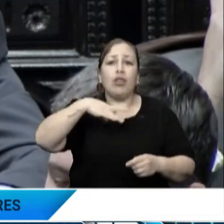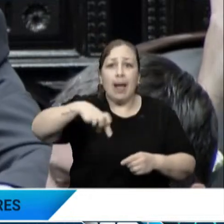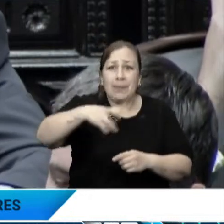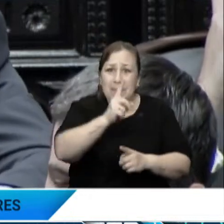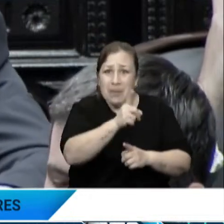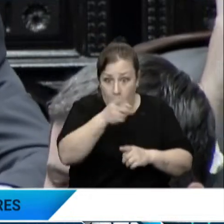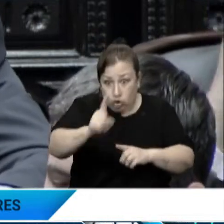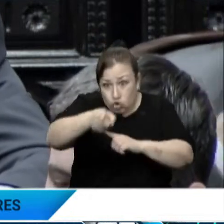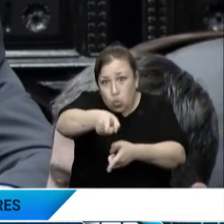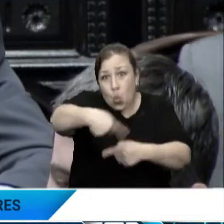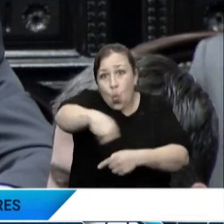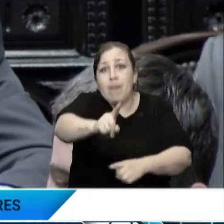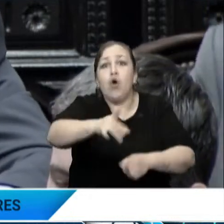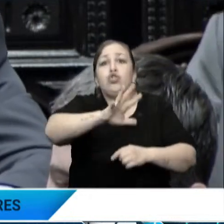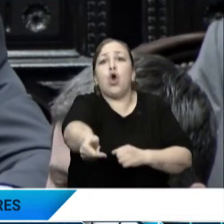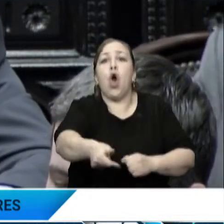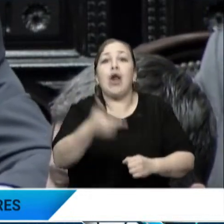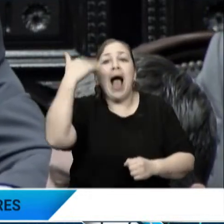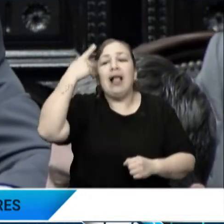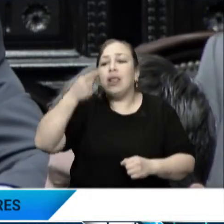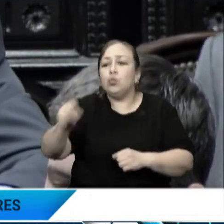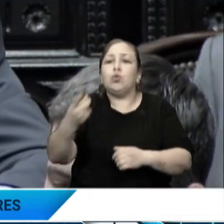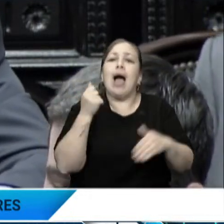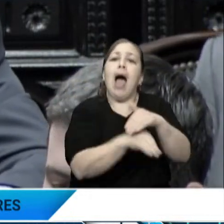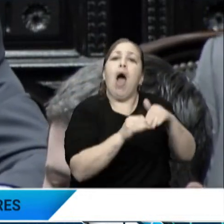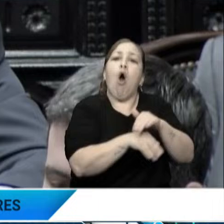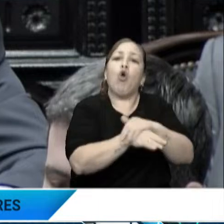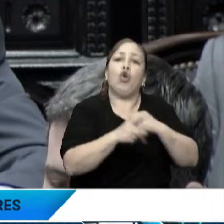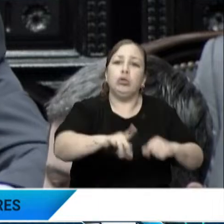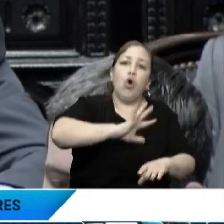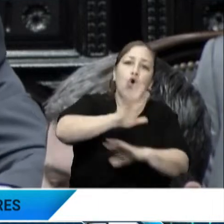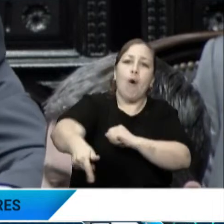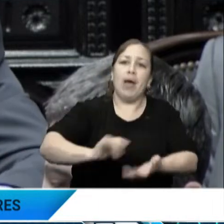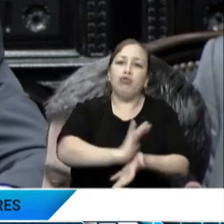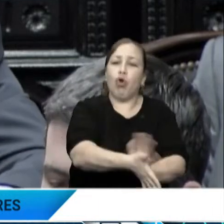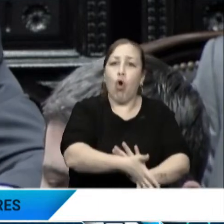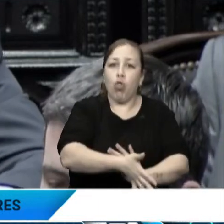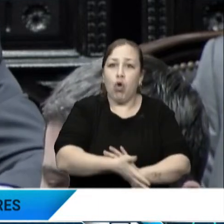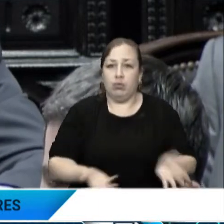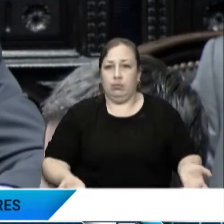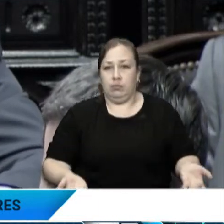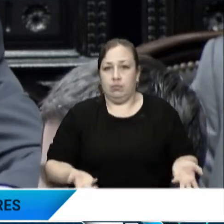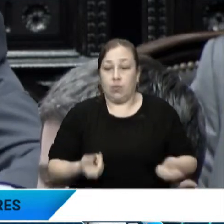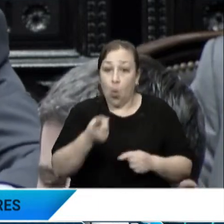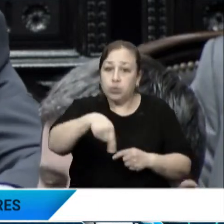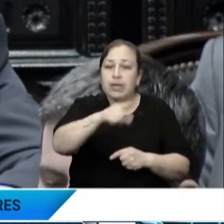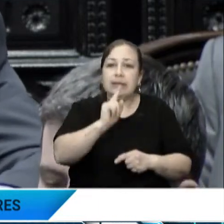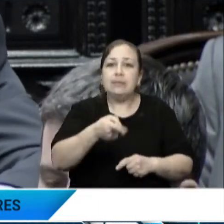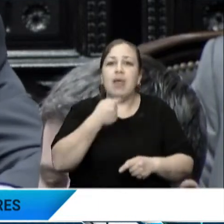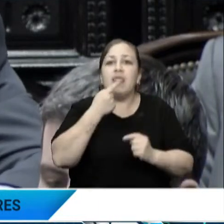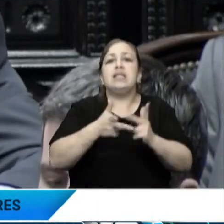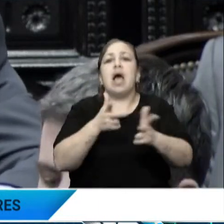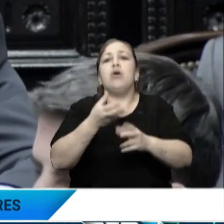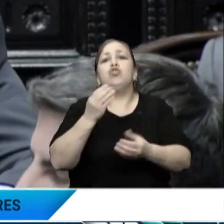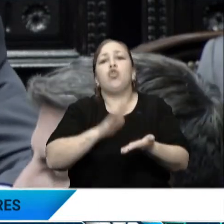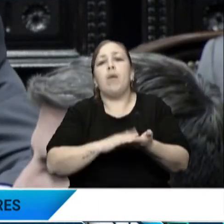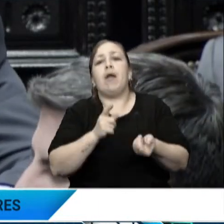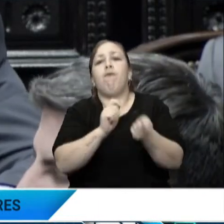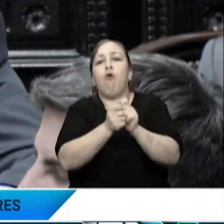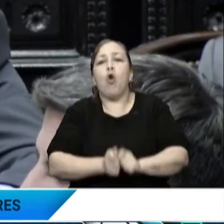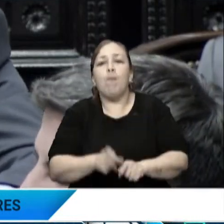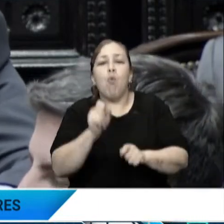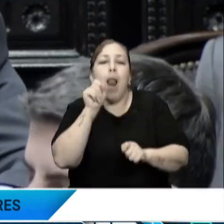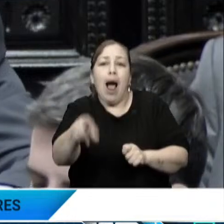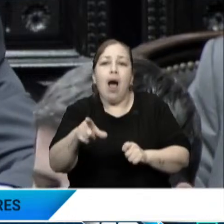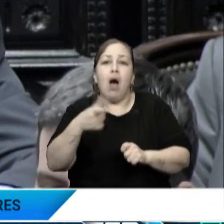plata a los que tenían plata ahorrada en la FJP. Se quejan de los jubilados. La fórmula jubilatoria de